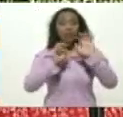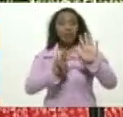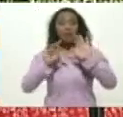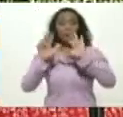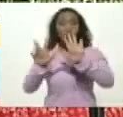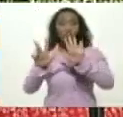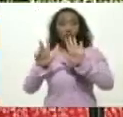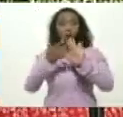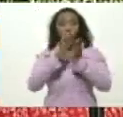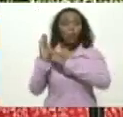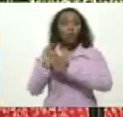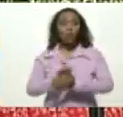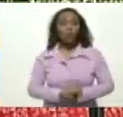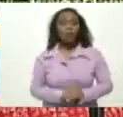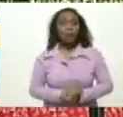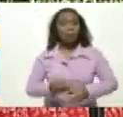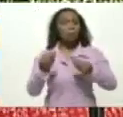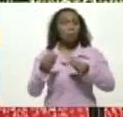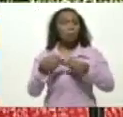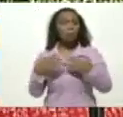1.678 comunas para